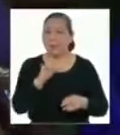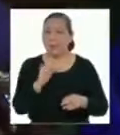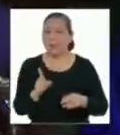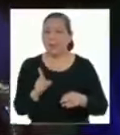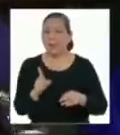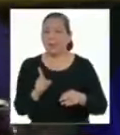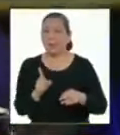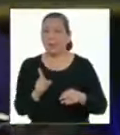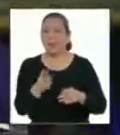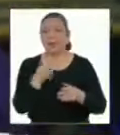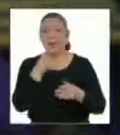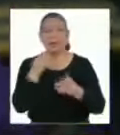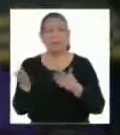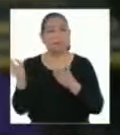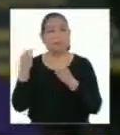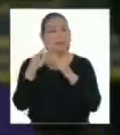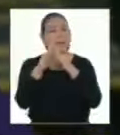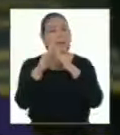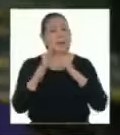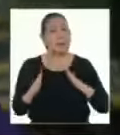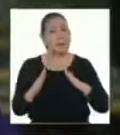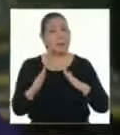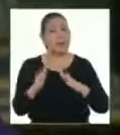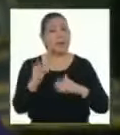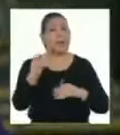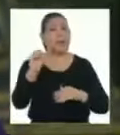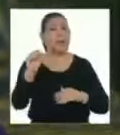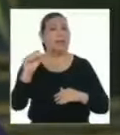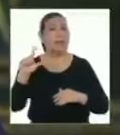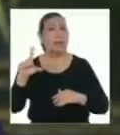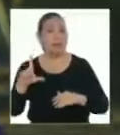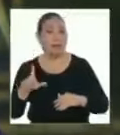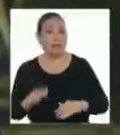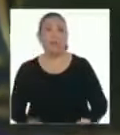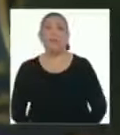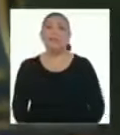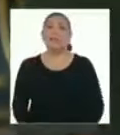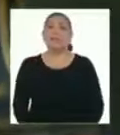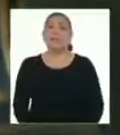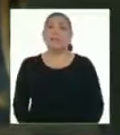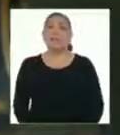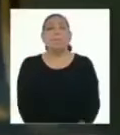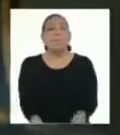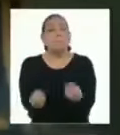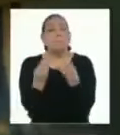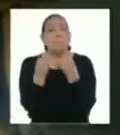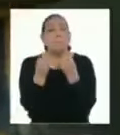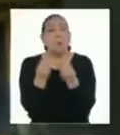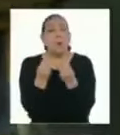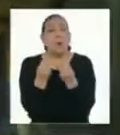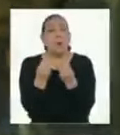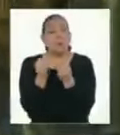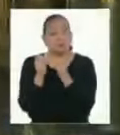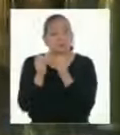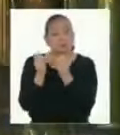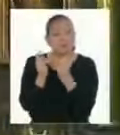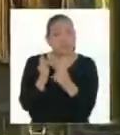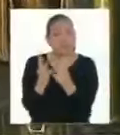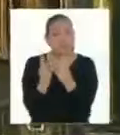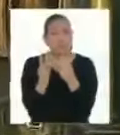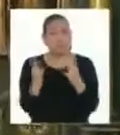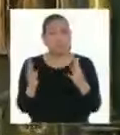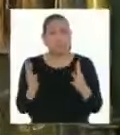La casa de Israel. porque has derribado